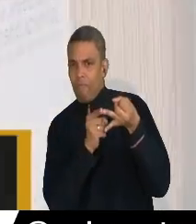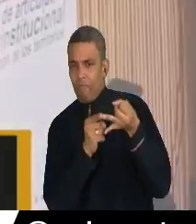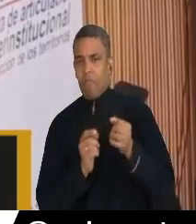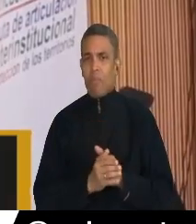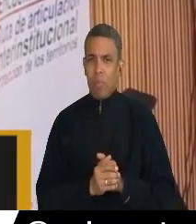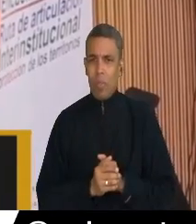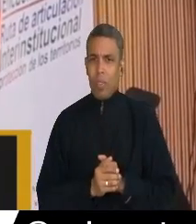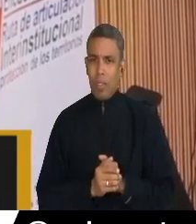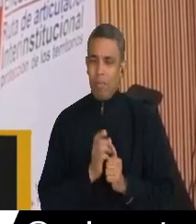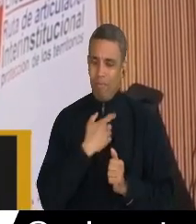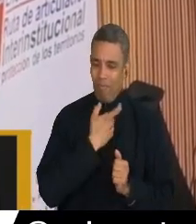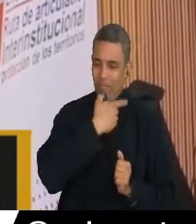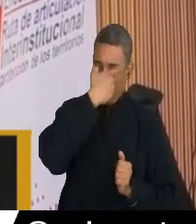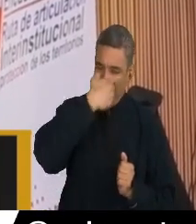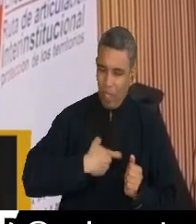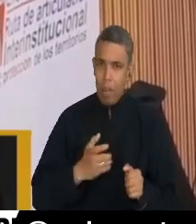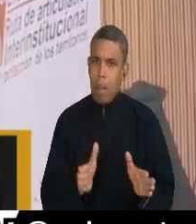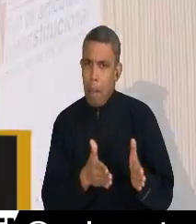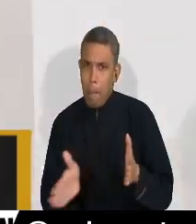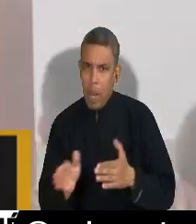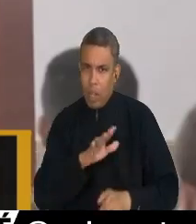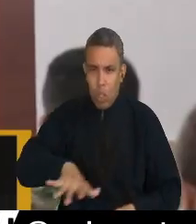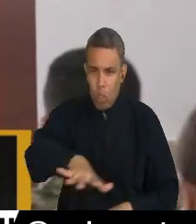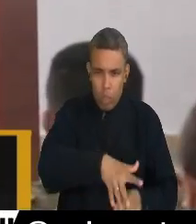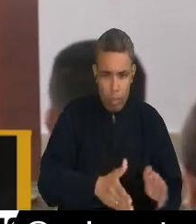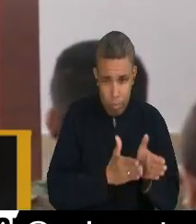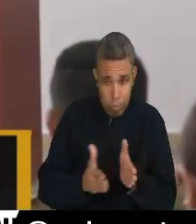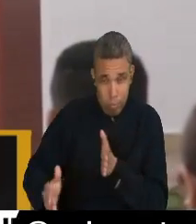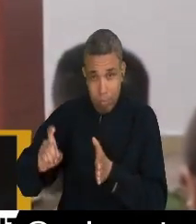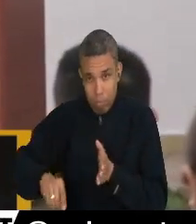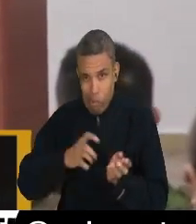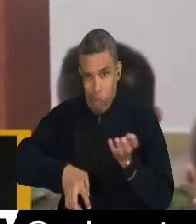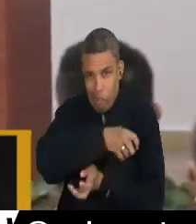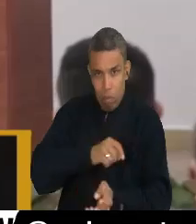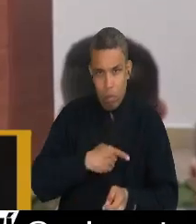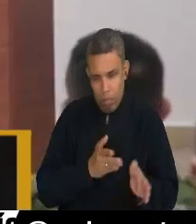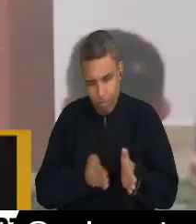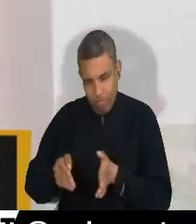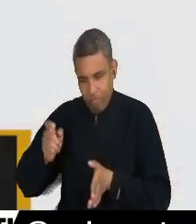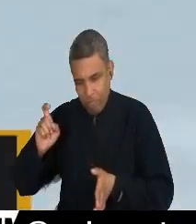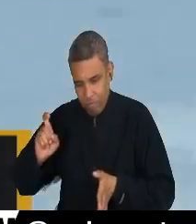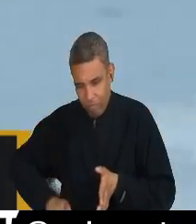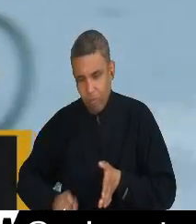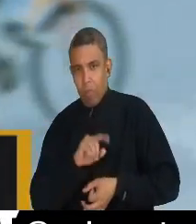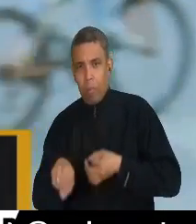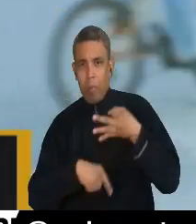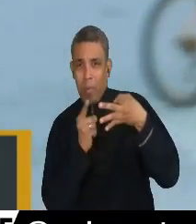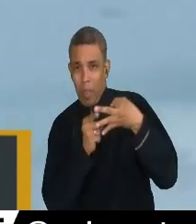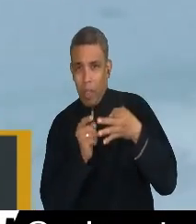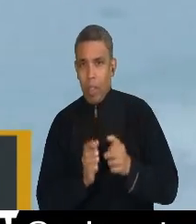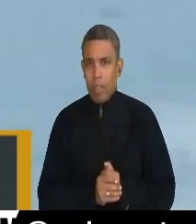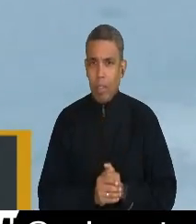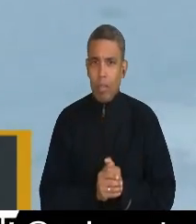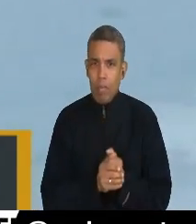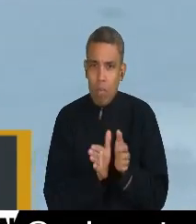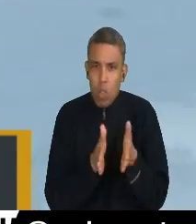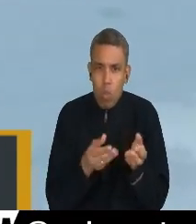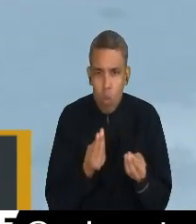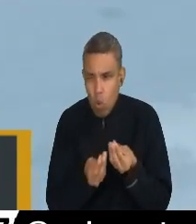seria y responsable planeación del territorio. Tercero, debemos trabajar en reconstruir y encontrar